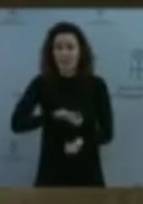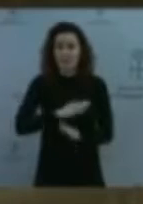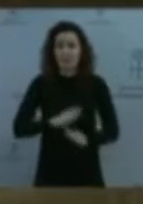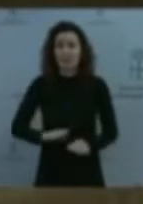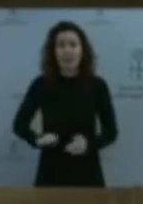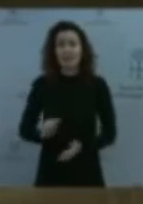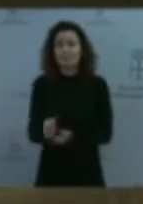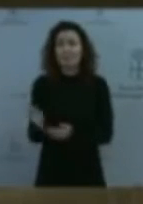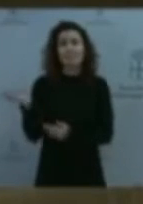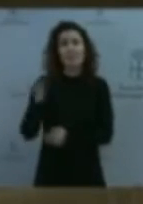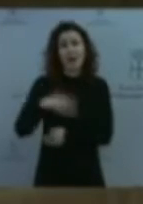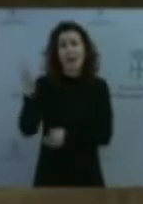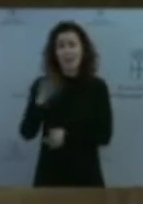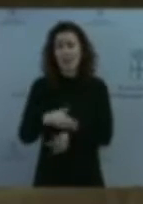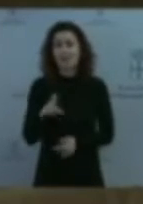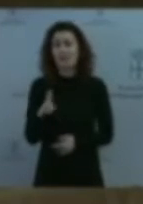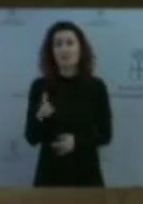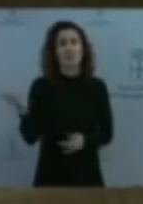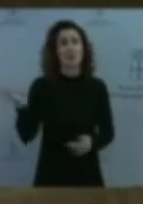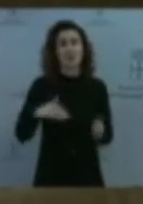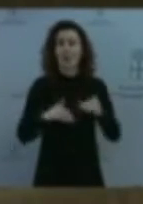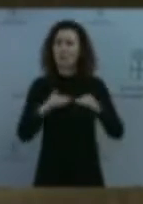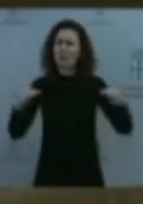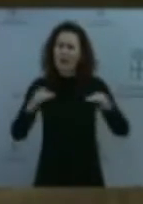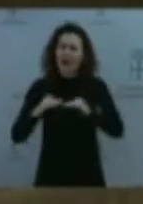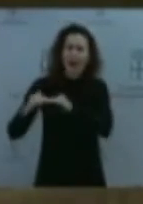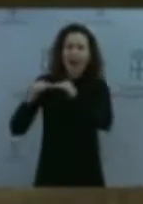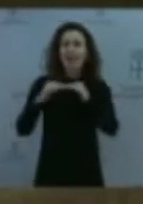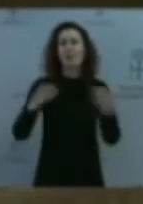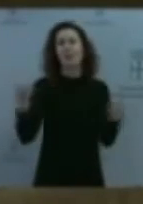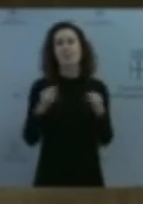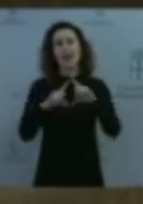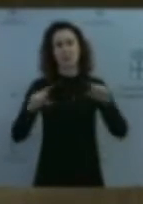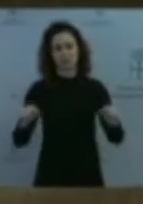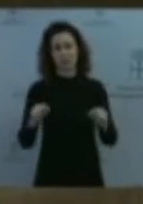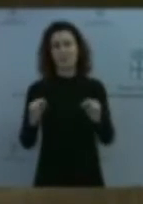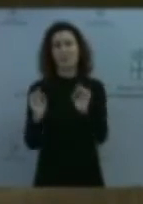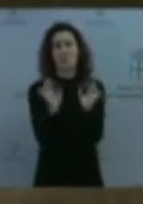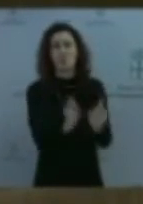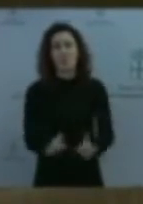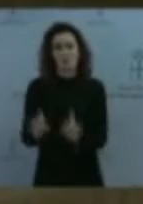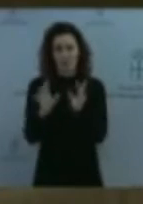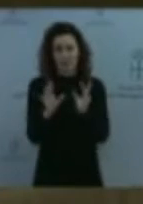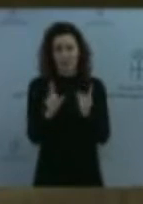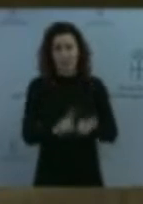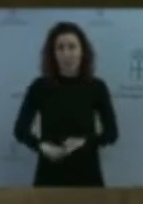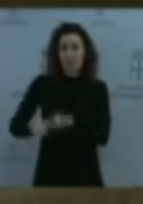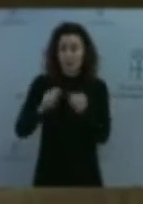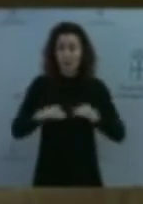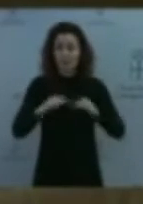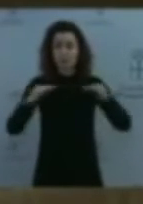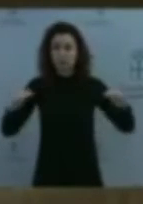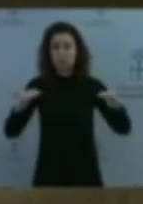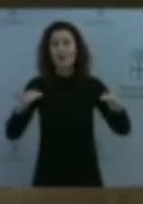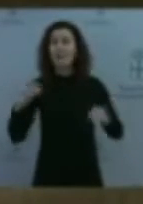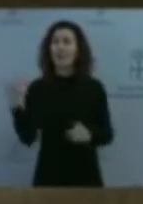mismas políticas. Entendemos, por tanto, que la equidad, la justicia y la solidaridad deben primar a la hora de plantearse la utilización tanto del remanente